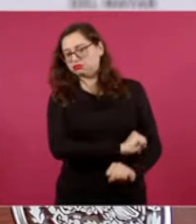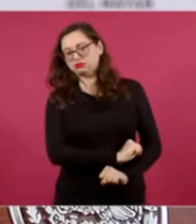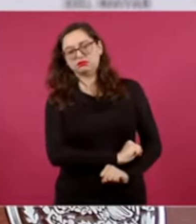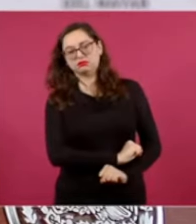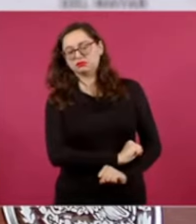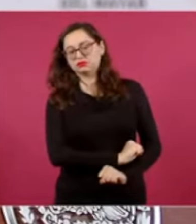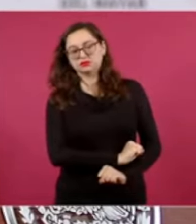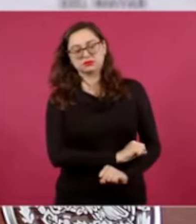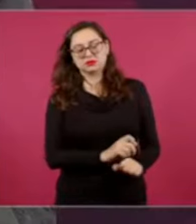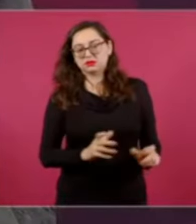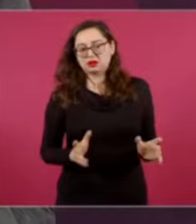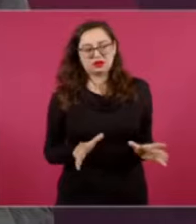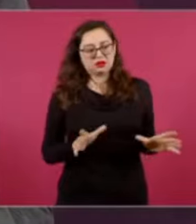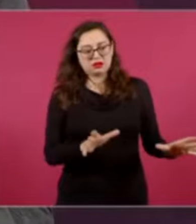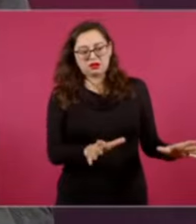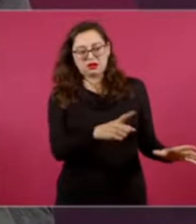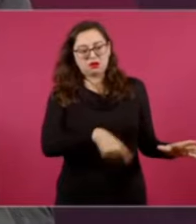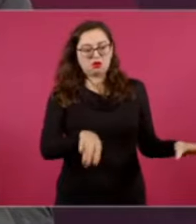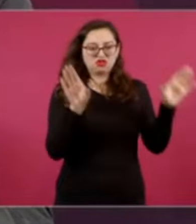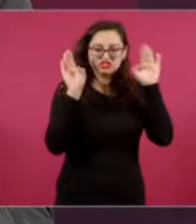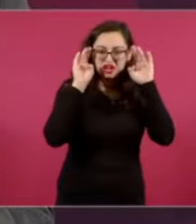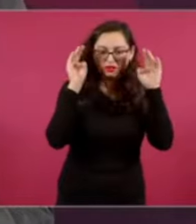a conservadores, ¿no?,